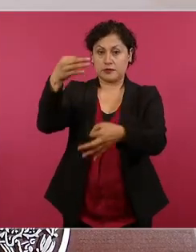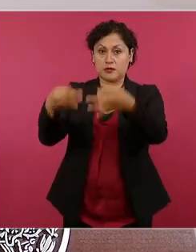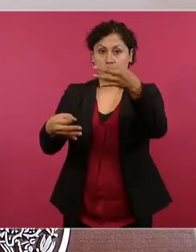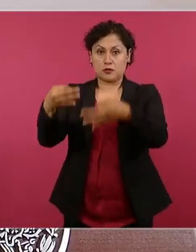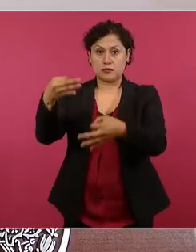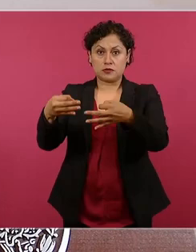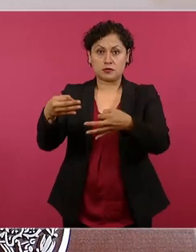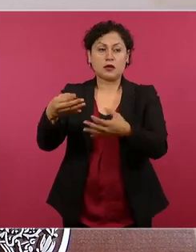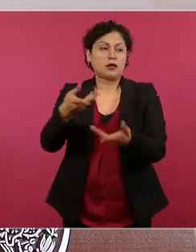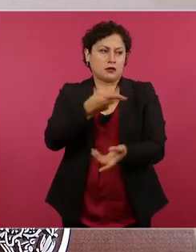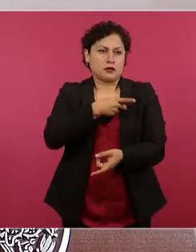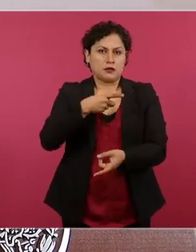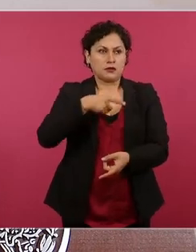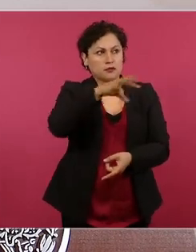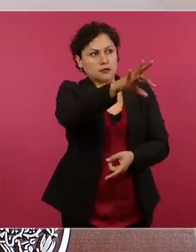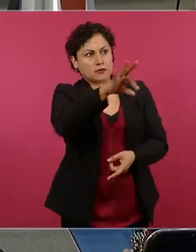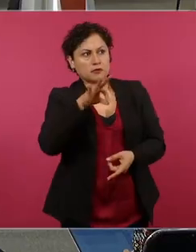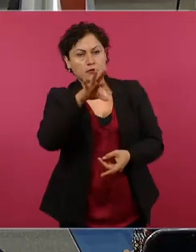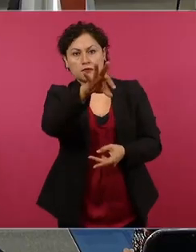otra